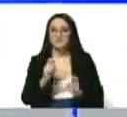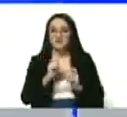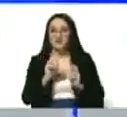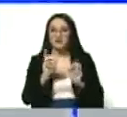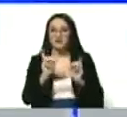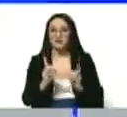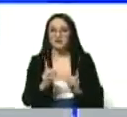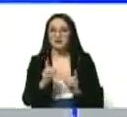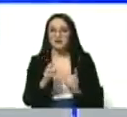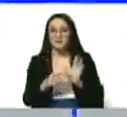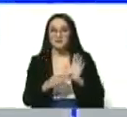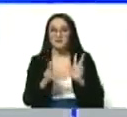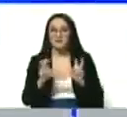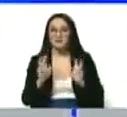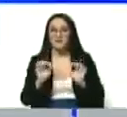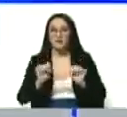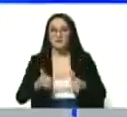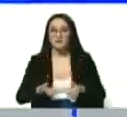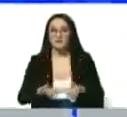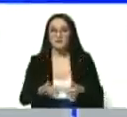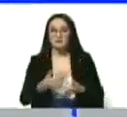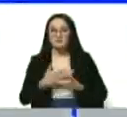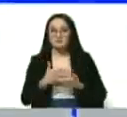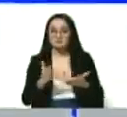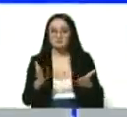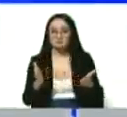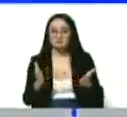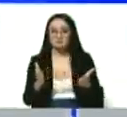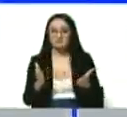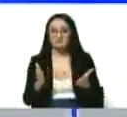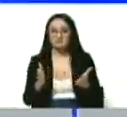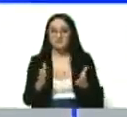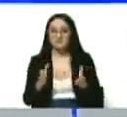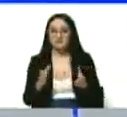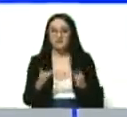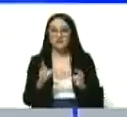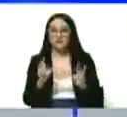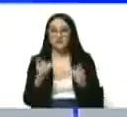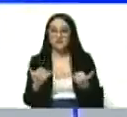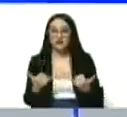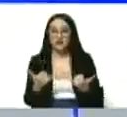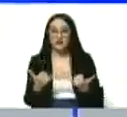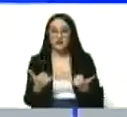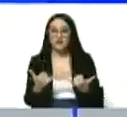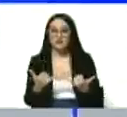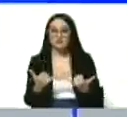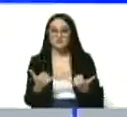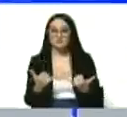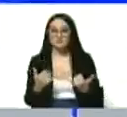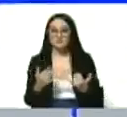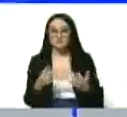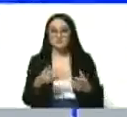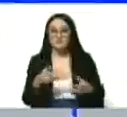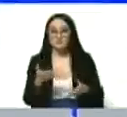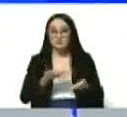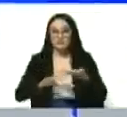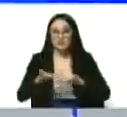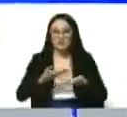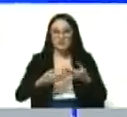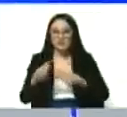además un nuevo comienzo para ampliar y ensanchar el panorama actual y las perspectivas de mercado